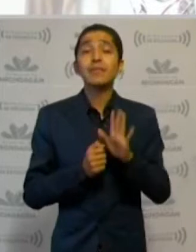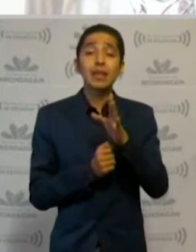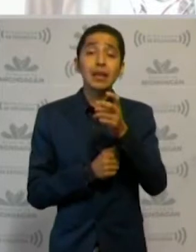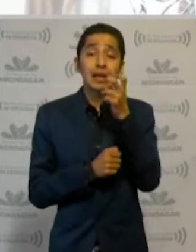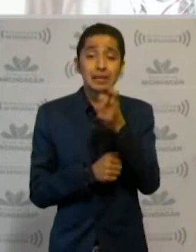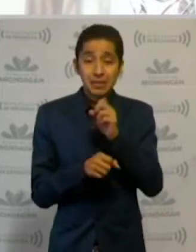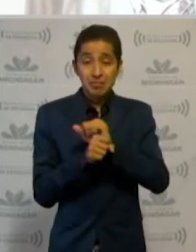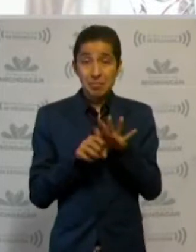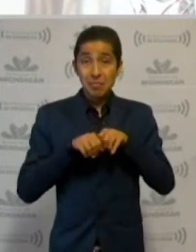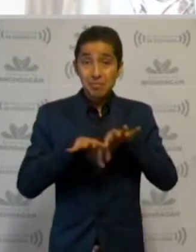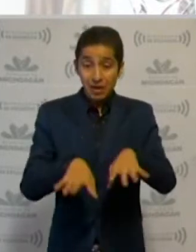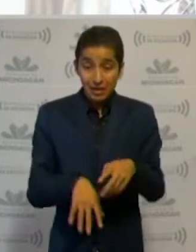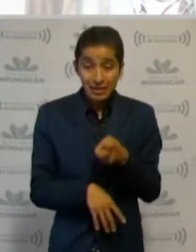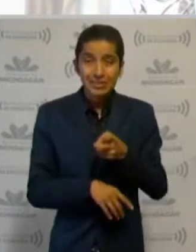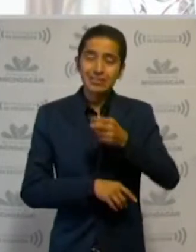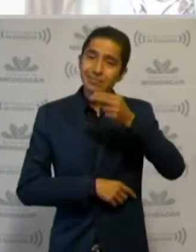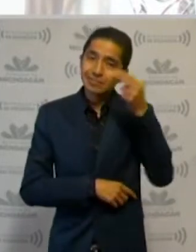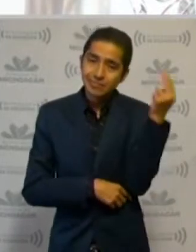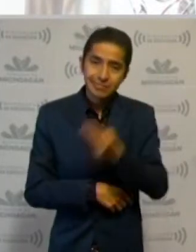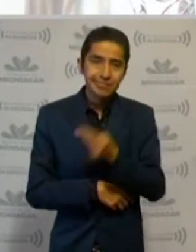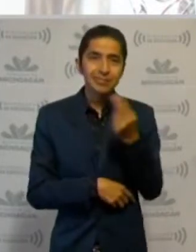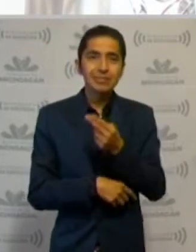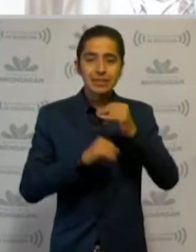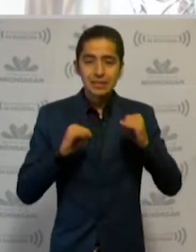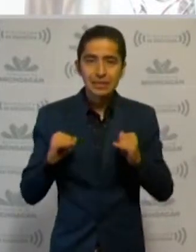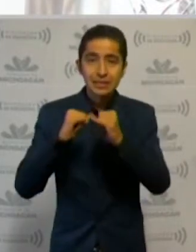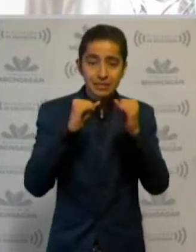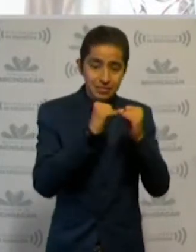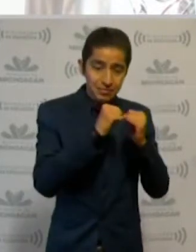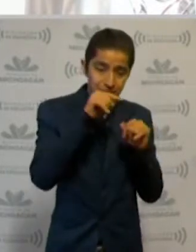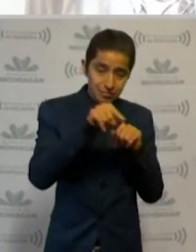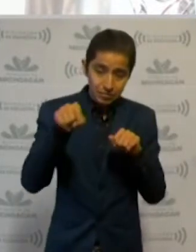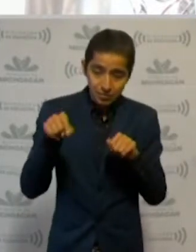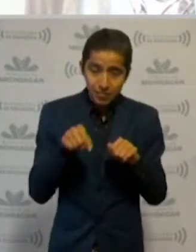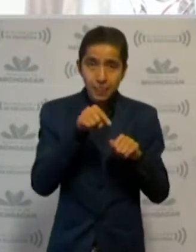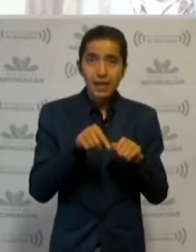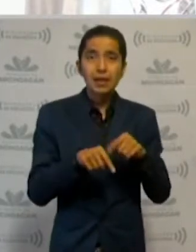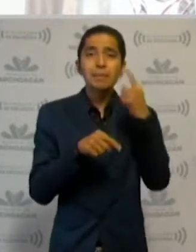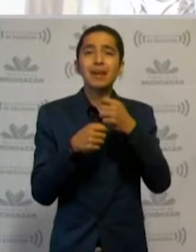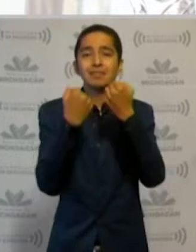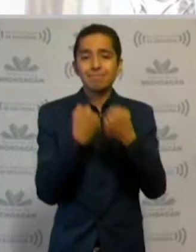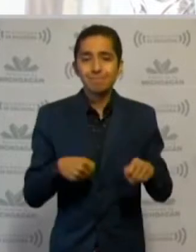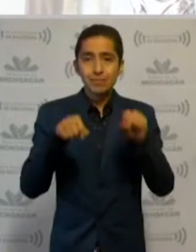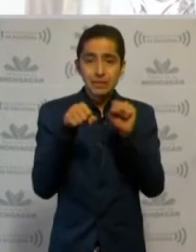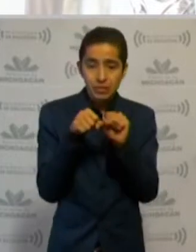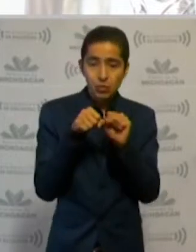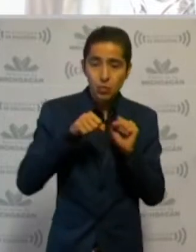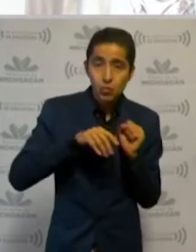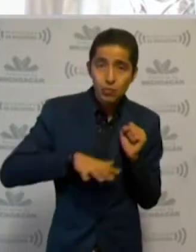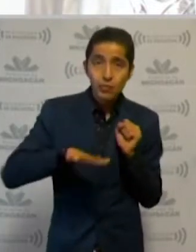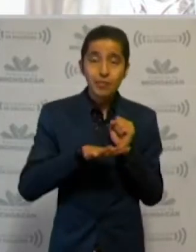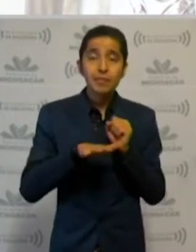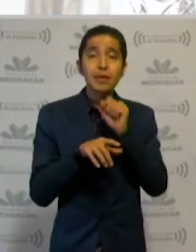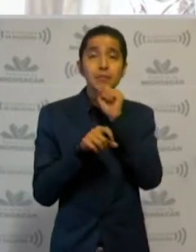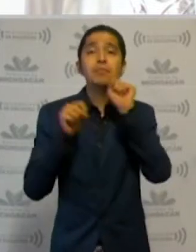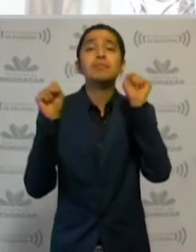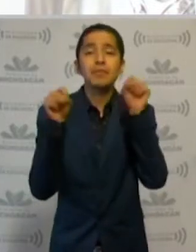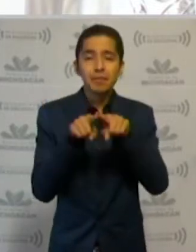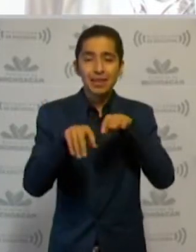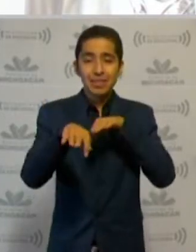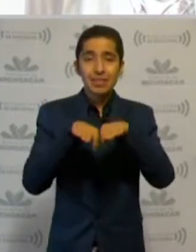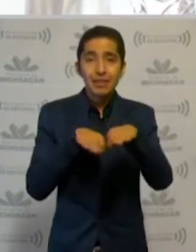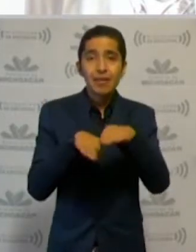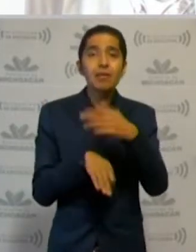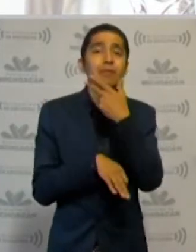esta contingencia es necesario que las instituciones de seguridad social y los trabajadores